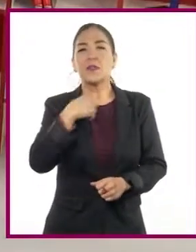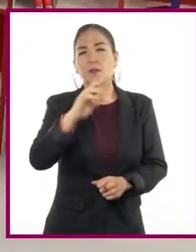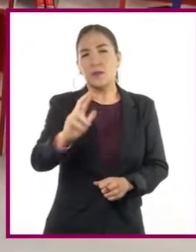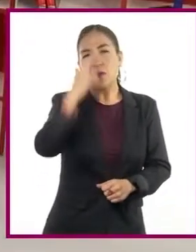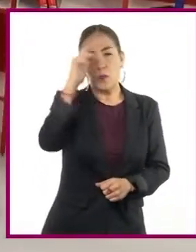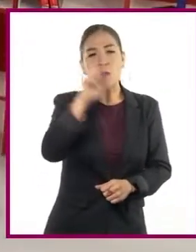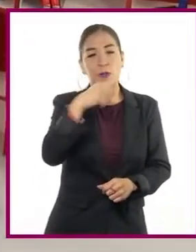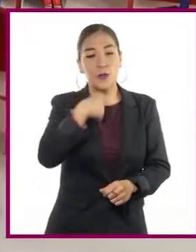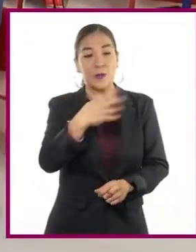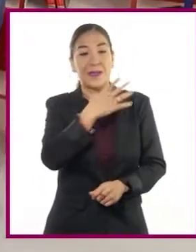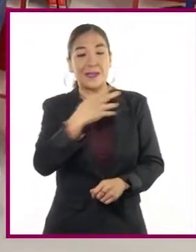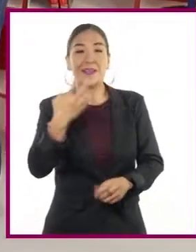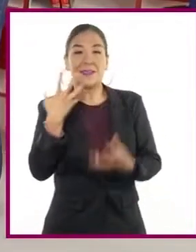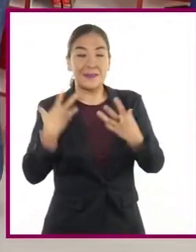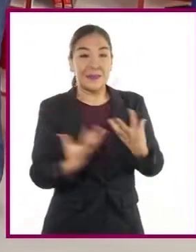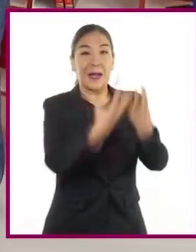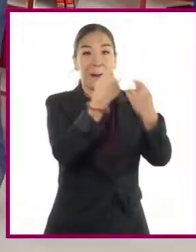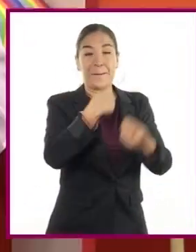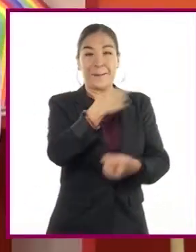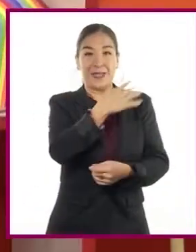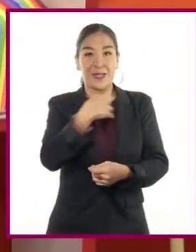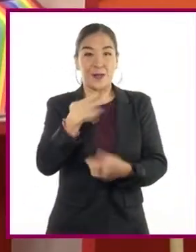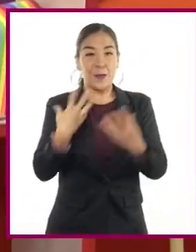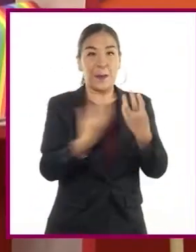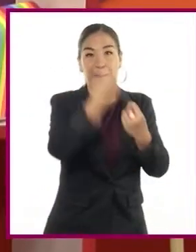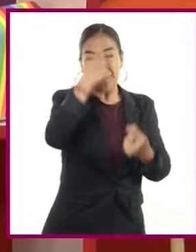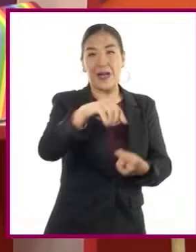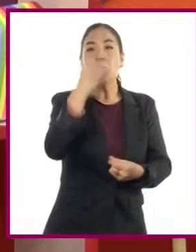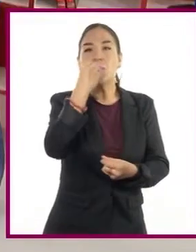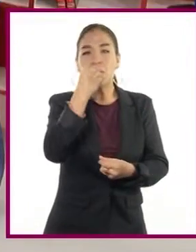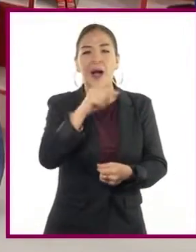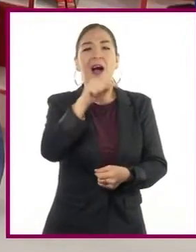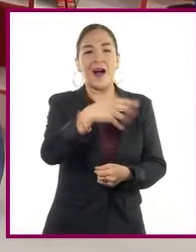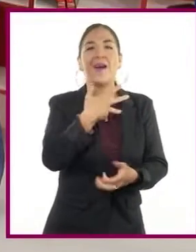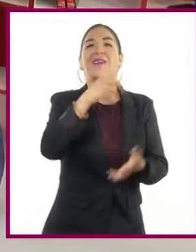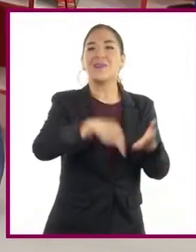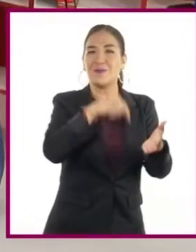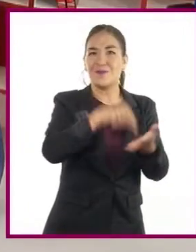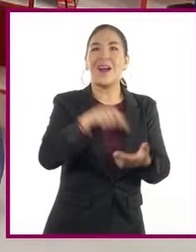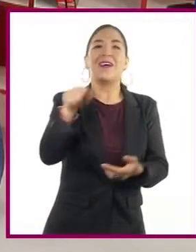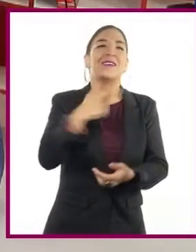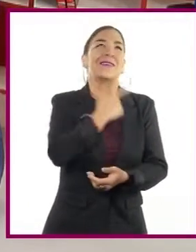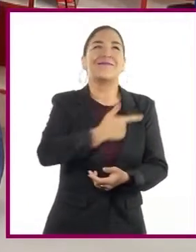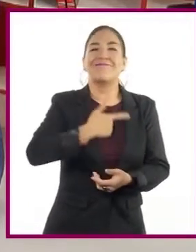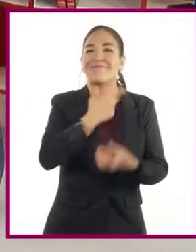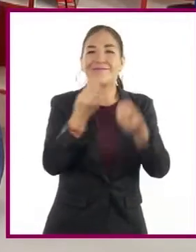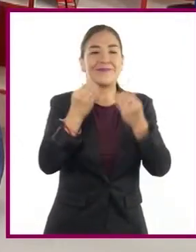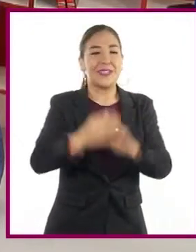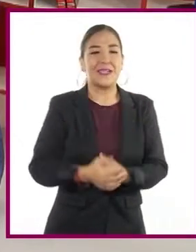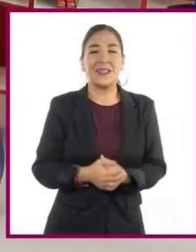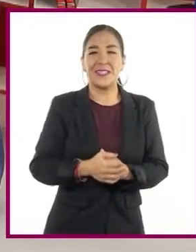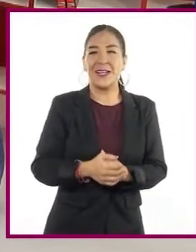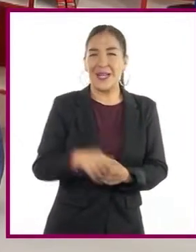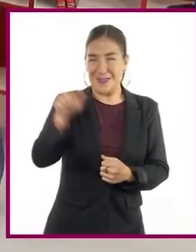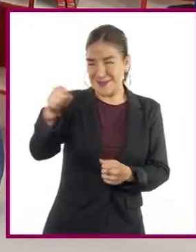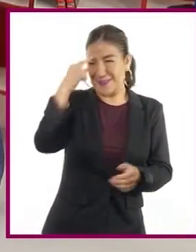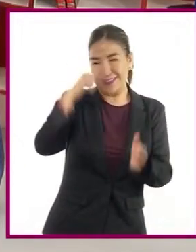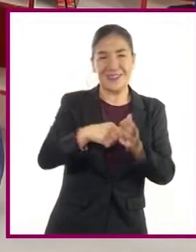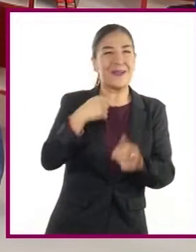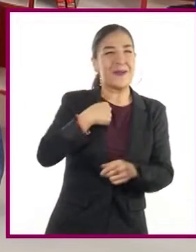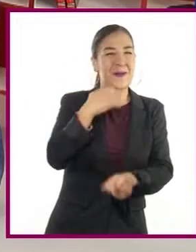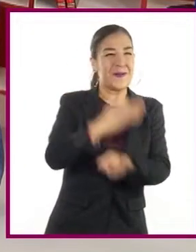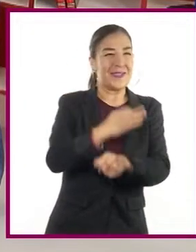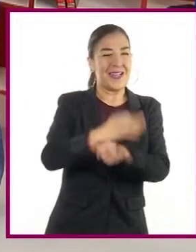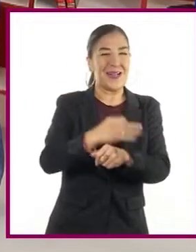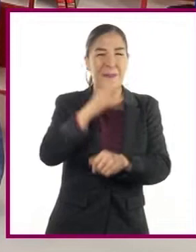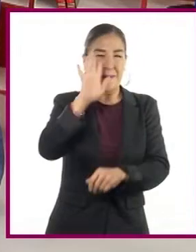yo llevaba a mis hijos a comer, había un lugar que a ellos les gustaba. Y no me creerás,